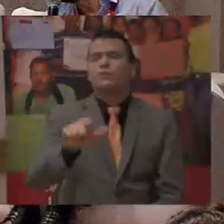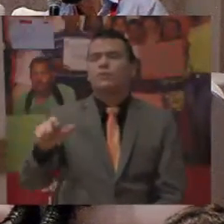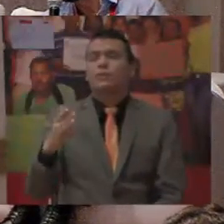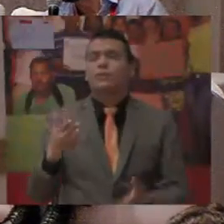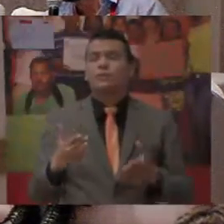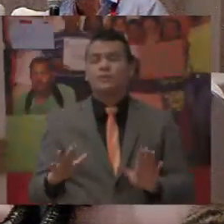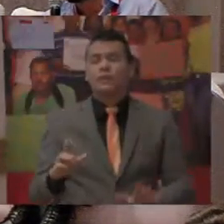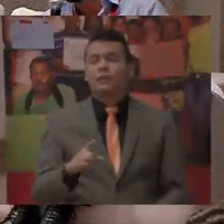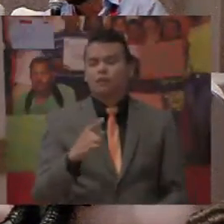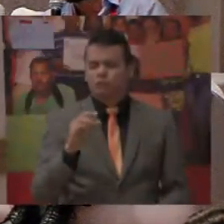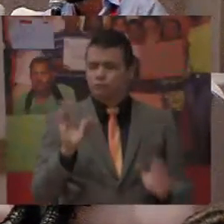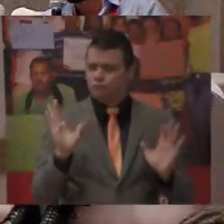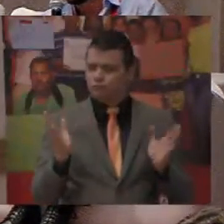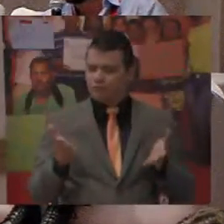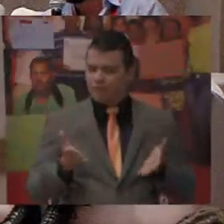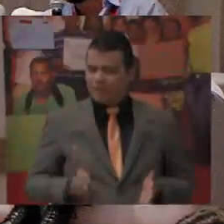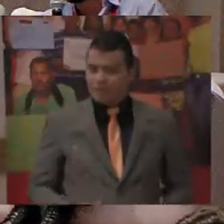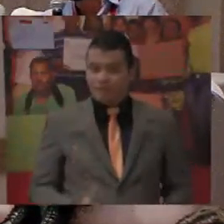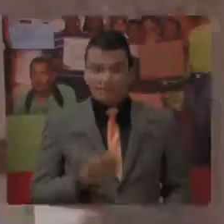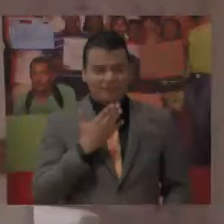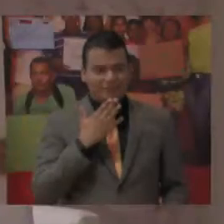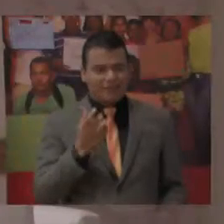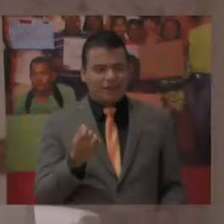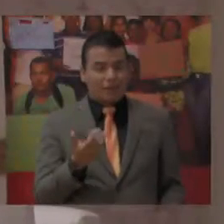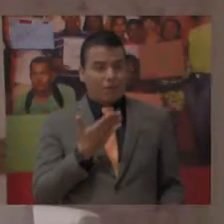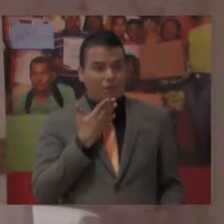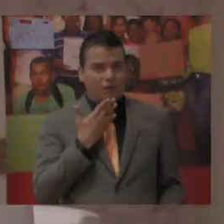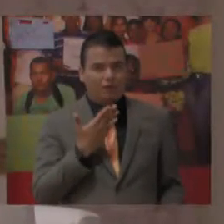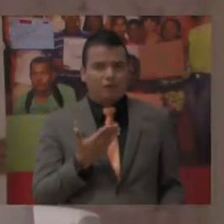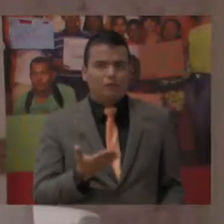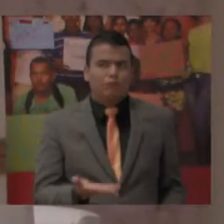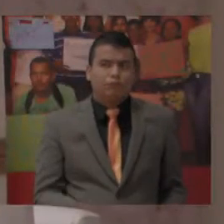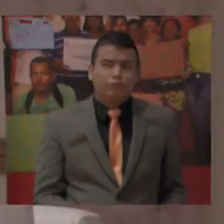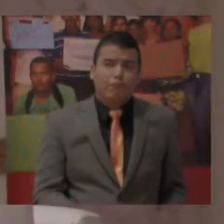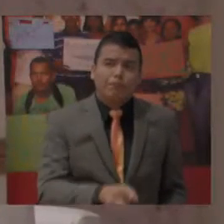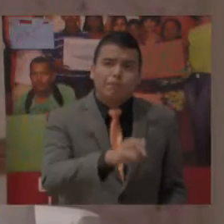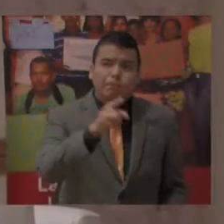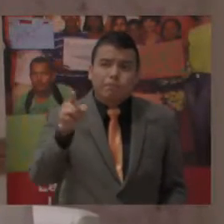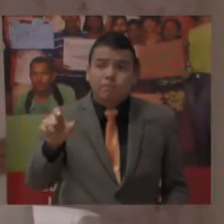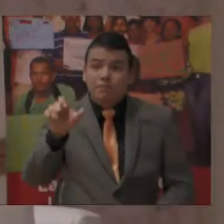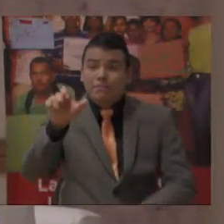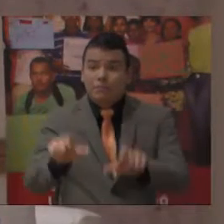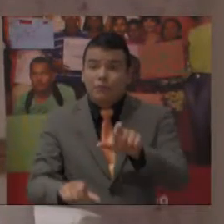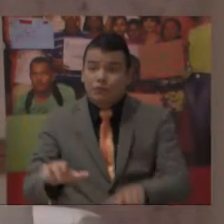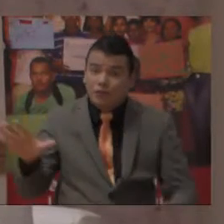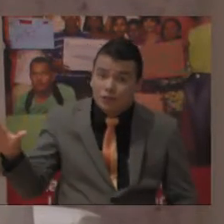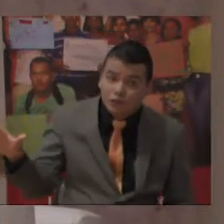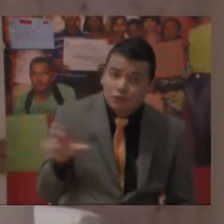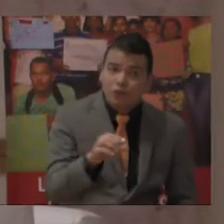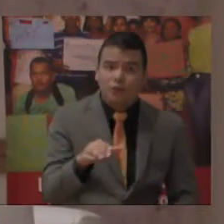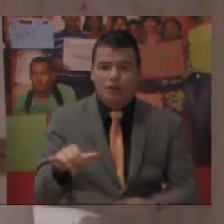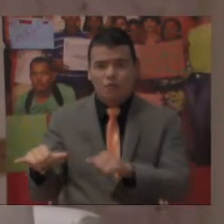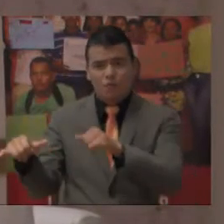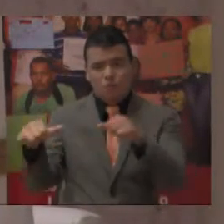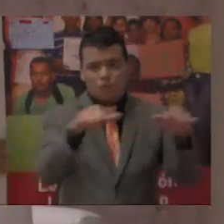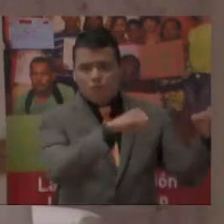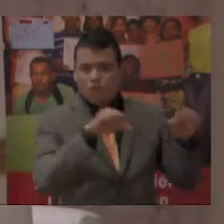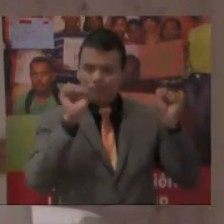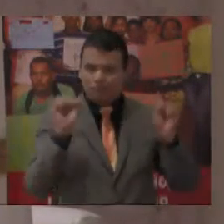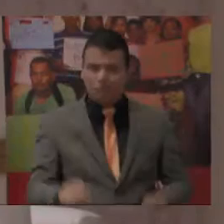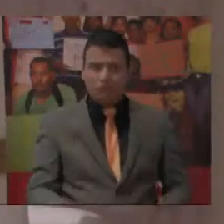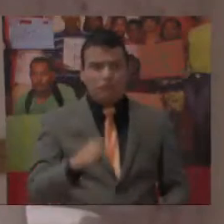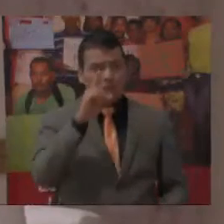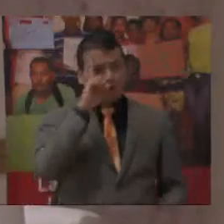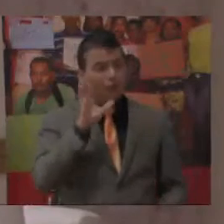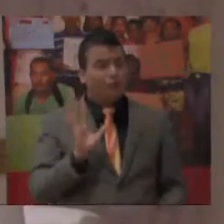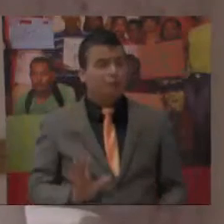tenido posibilidades de nacer donde nacimos, sino que aquí todos los ciudadanos deben tener las mismas posibilidades. Eso no quiere